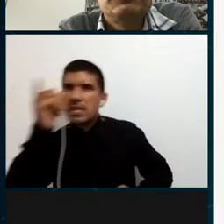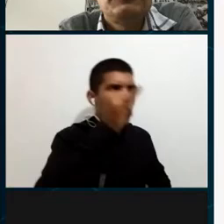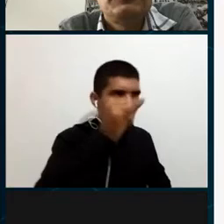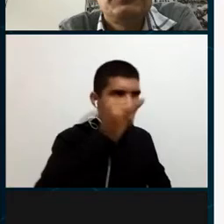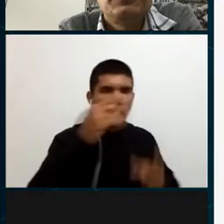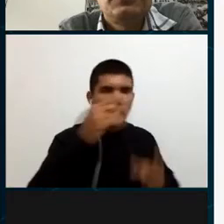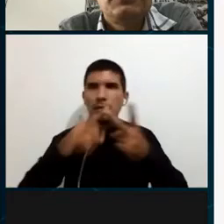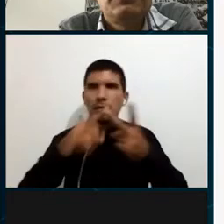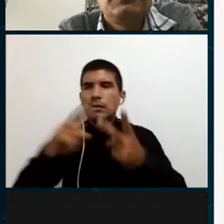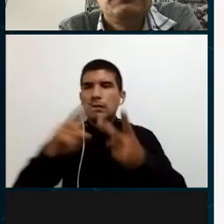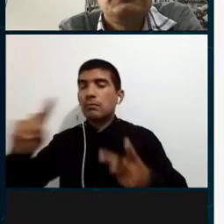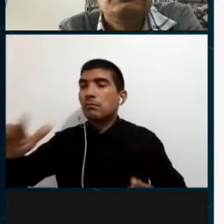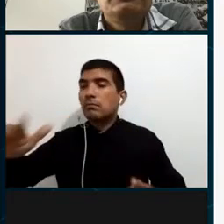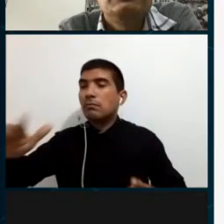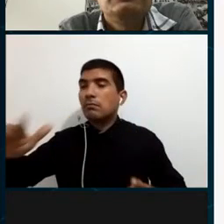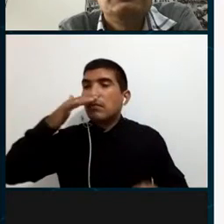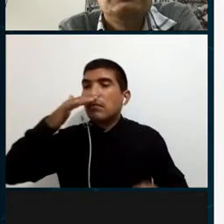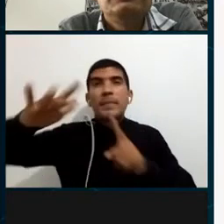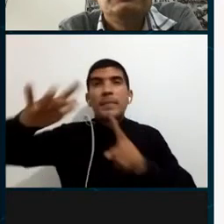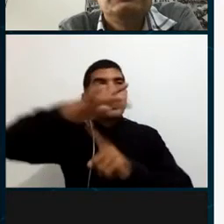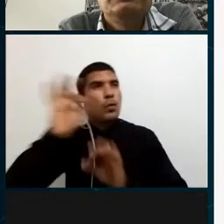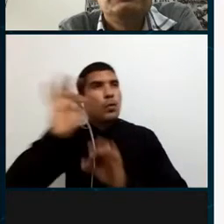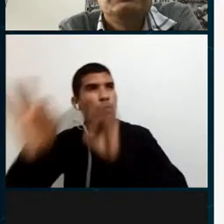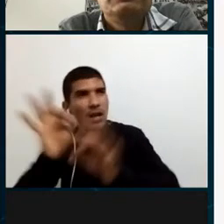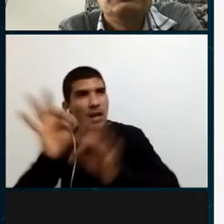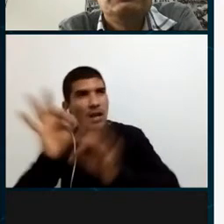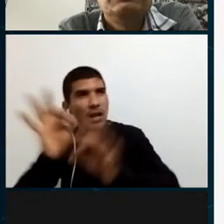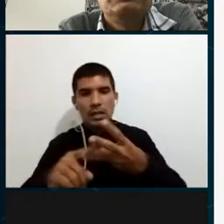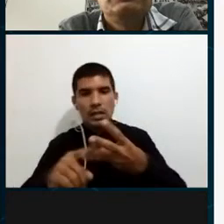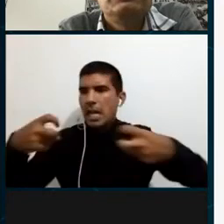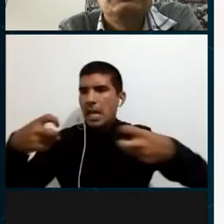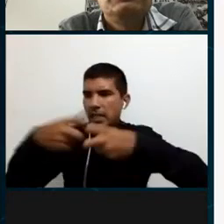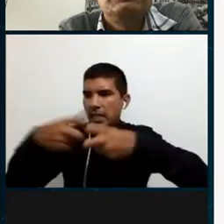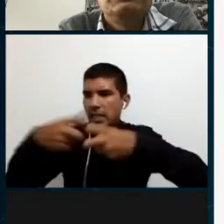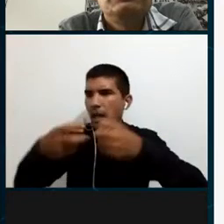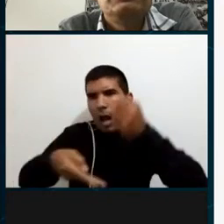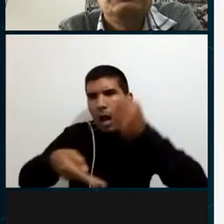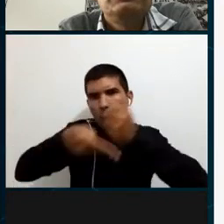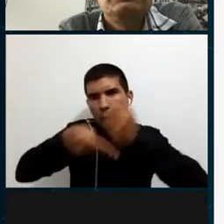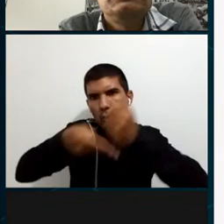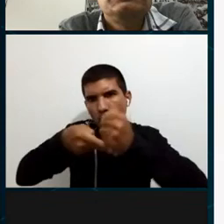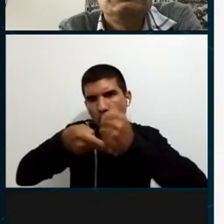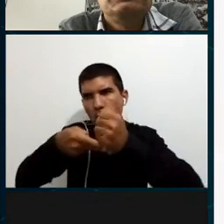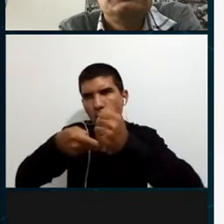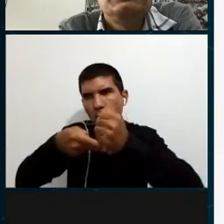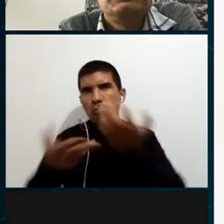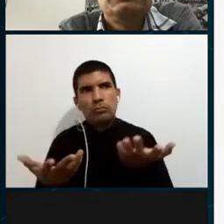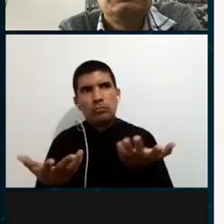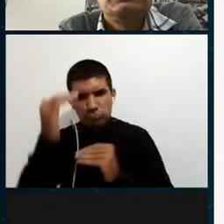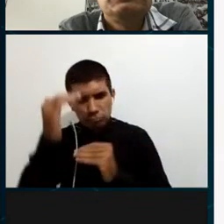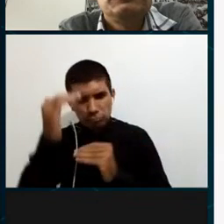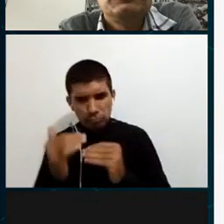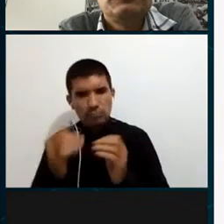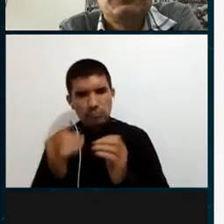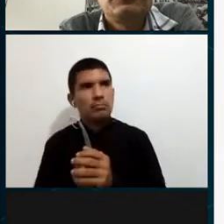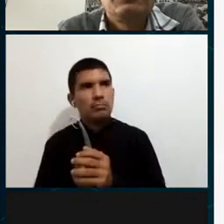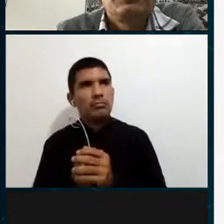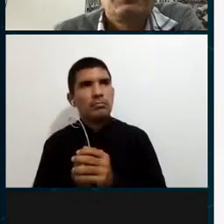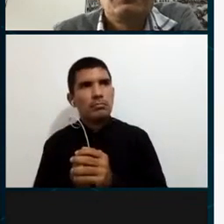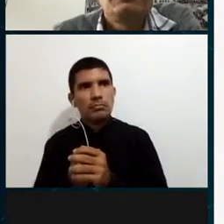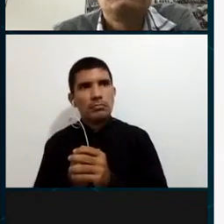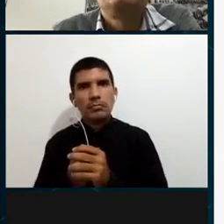en el alumbrado público. Ya no es algo lejano encontrar empresas que usan los datos para convertirlos